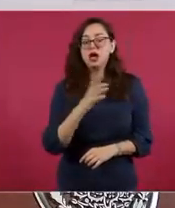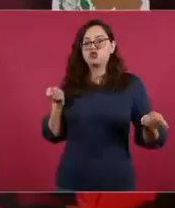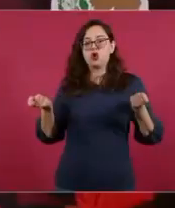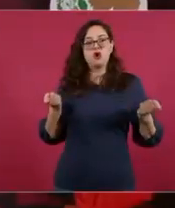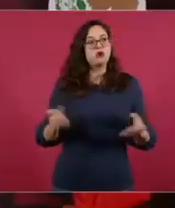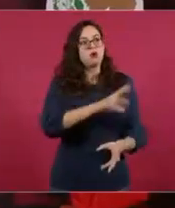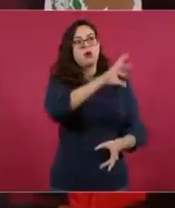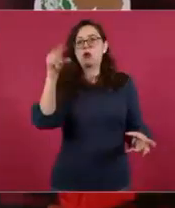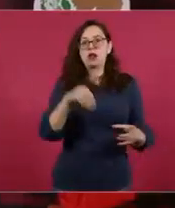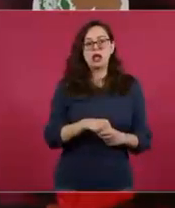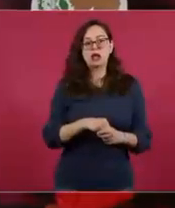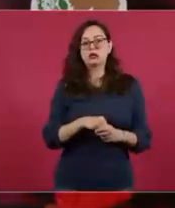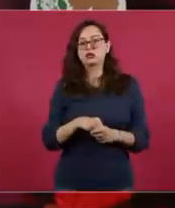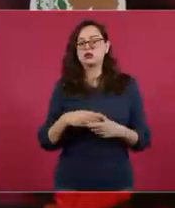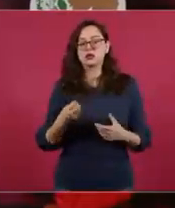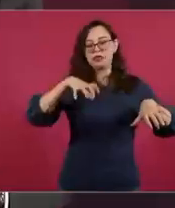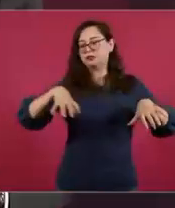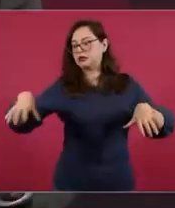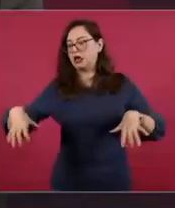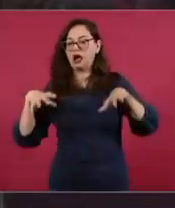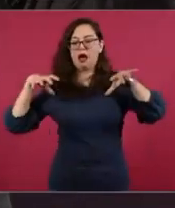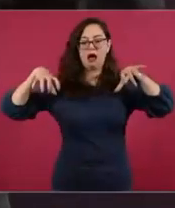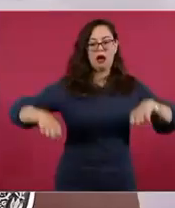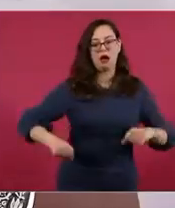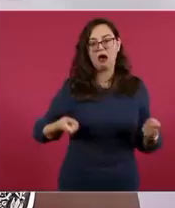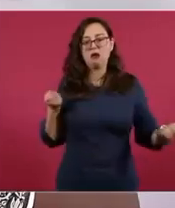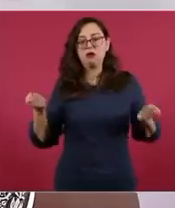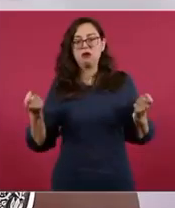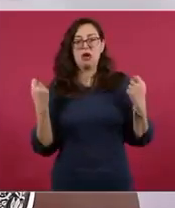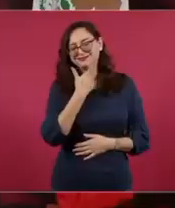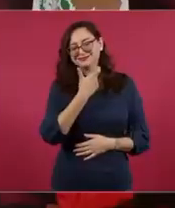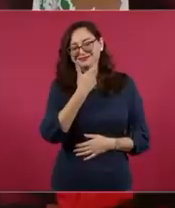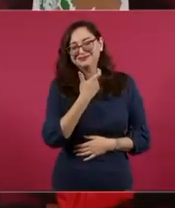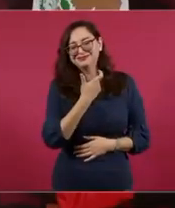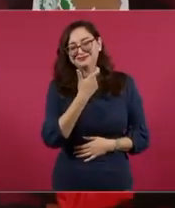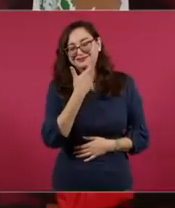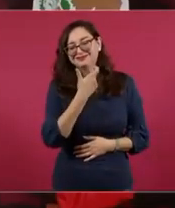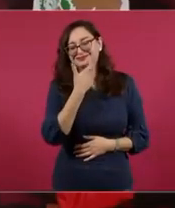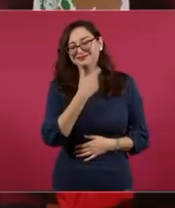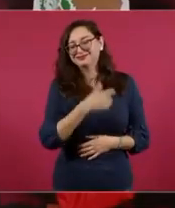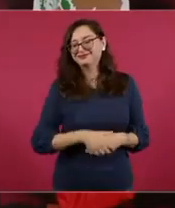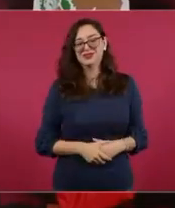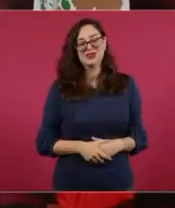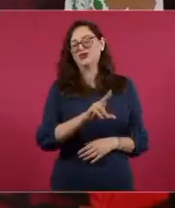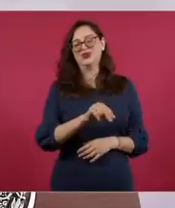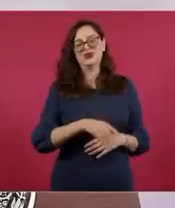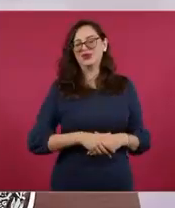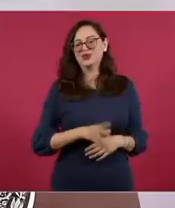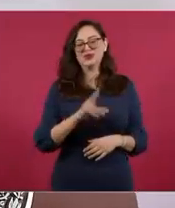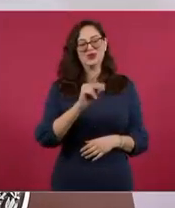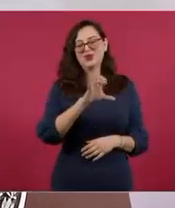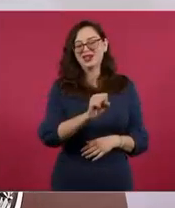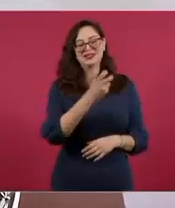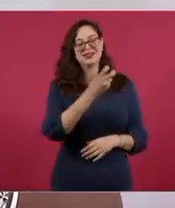control de los tres poderes, establecer una dictadura. No, lo que queremos es que haya